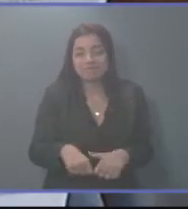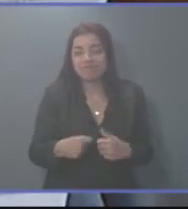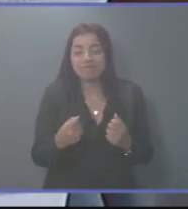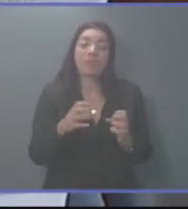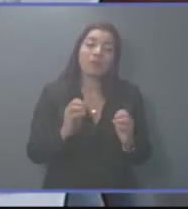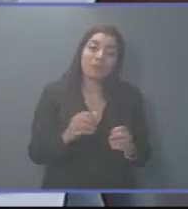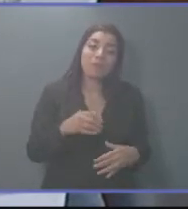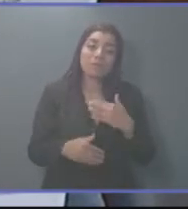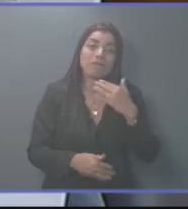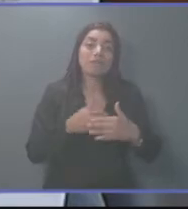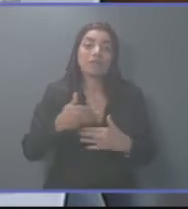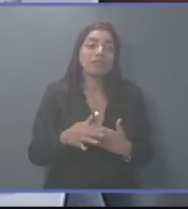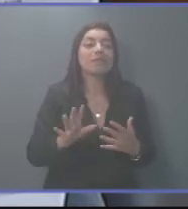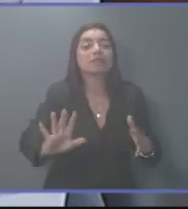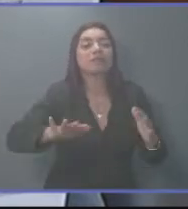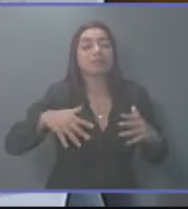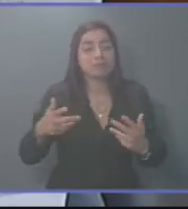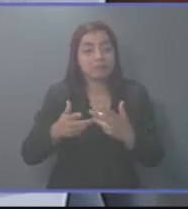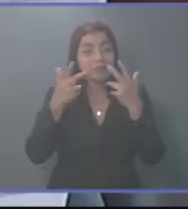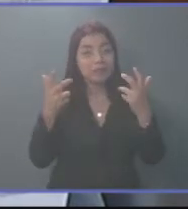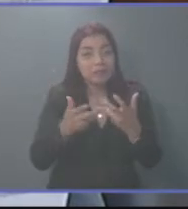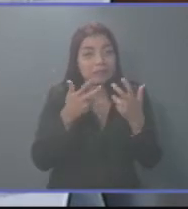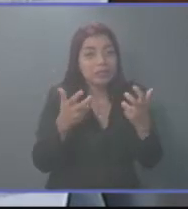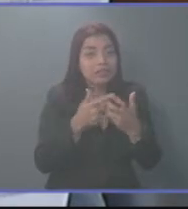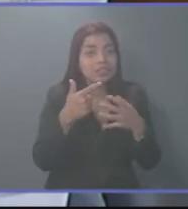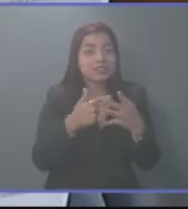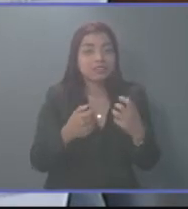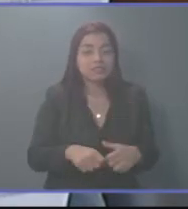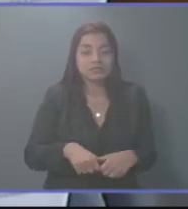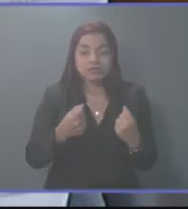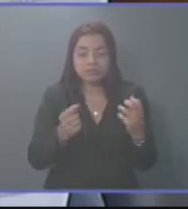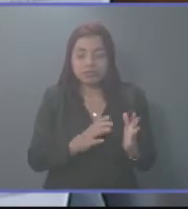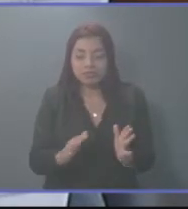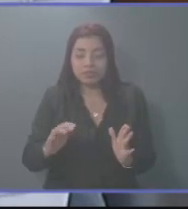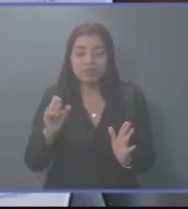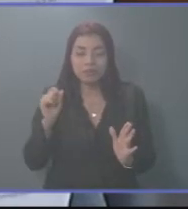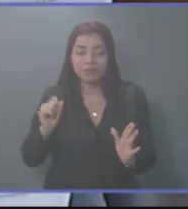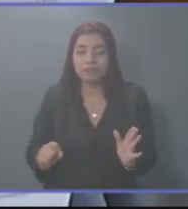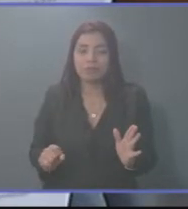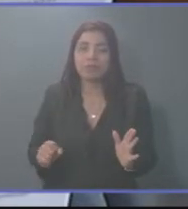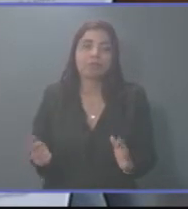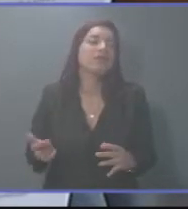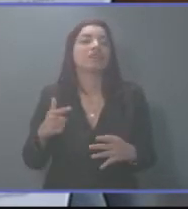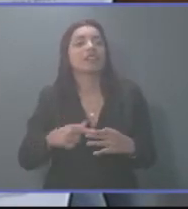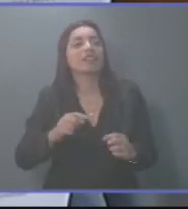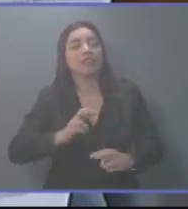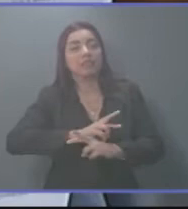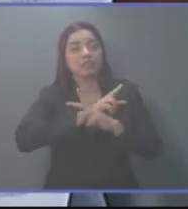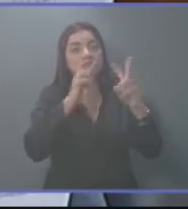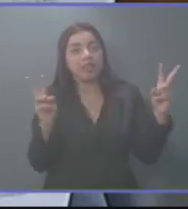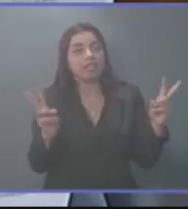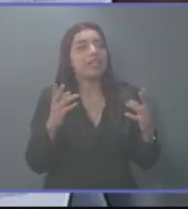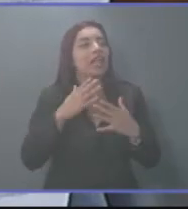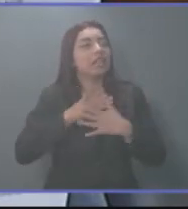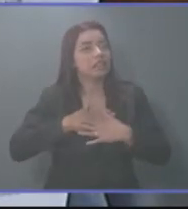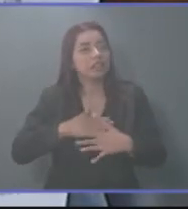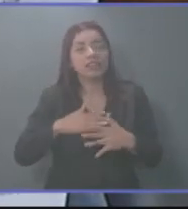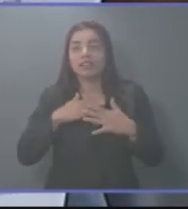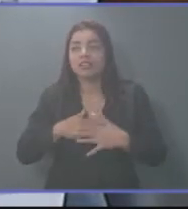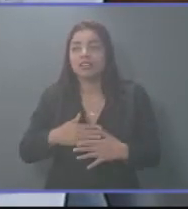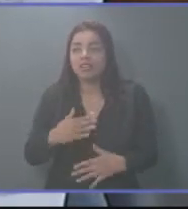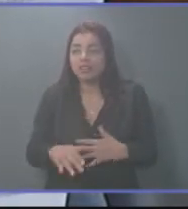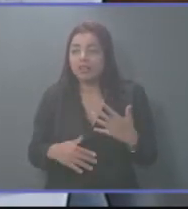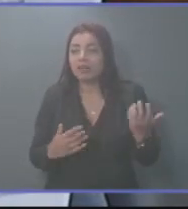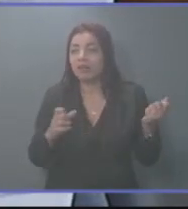procedimiento para la investigación de delitos, mantener la paz interna, la tranquilidad, el orden y